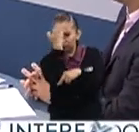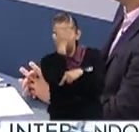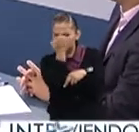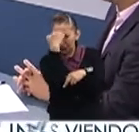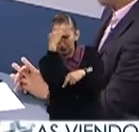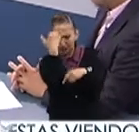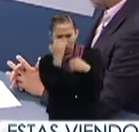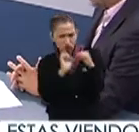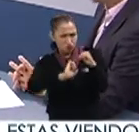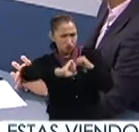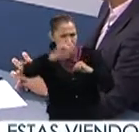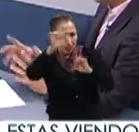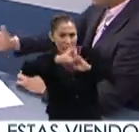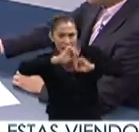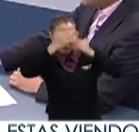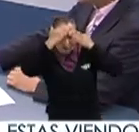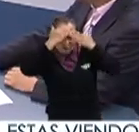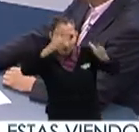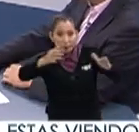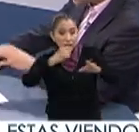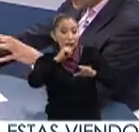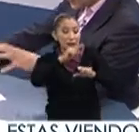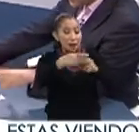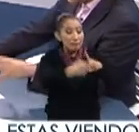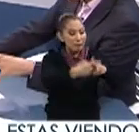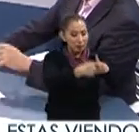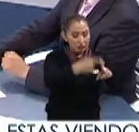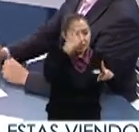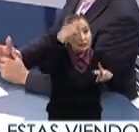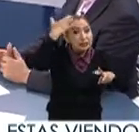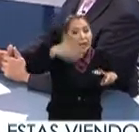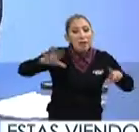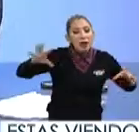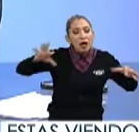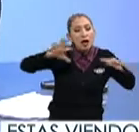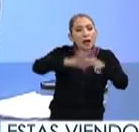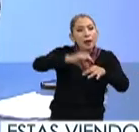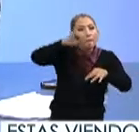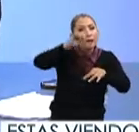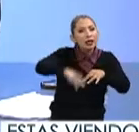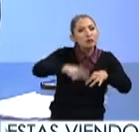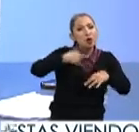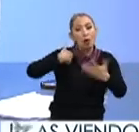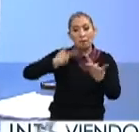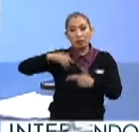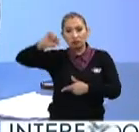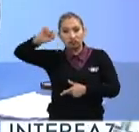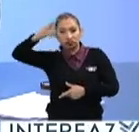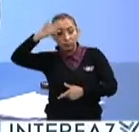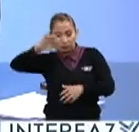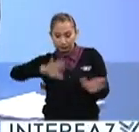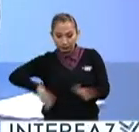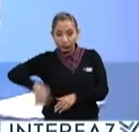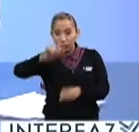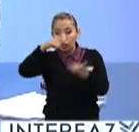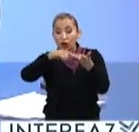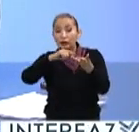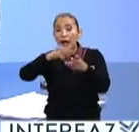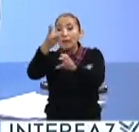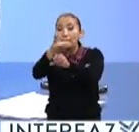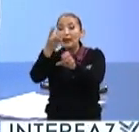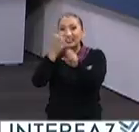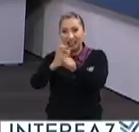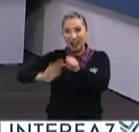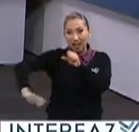capacitados, maestros con claridad, ¿no? Que además de dar matemáticas tengas esa opción, o especialistas que sepan. Y la otra, invitar a